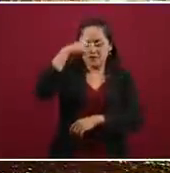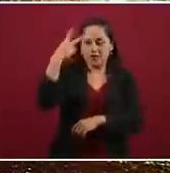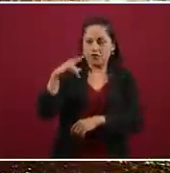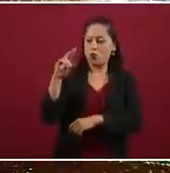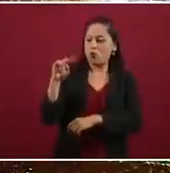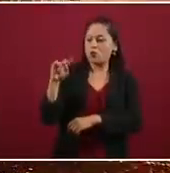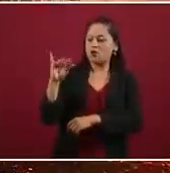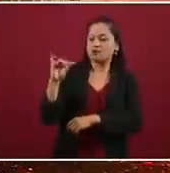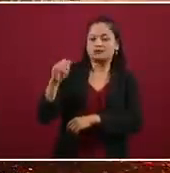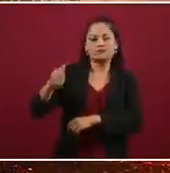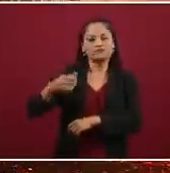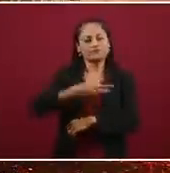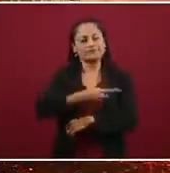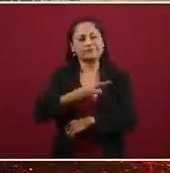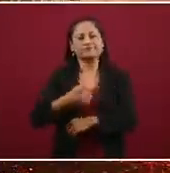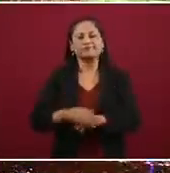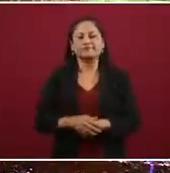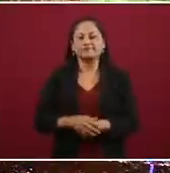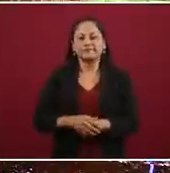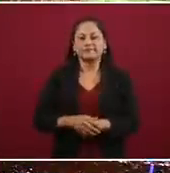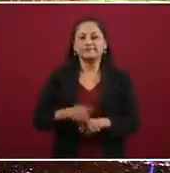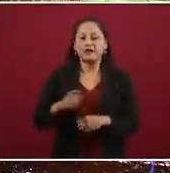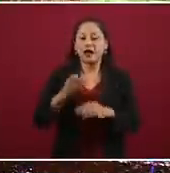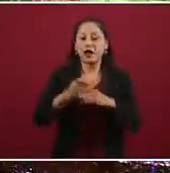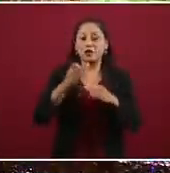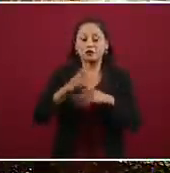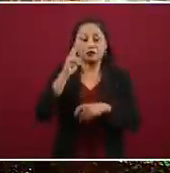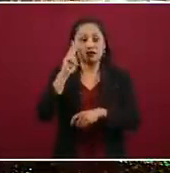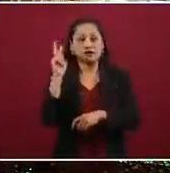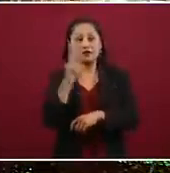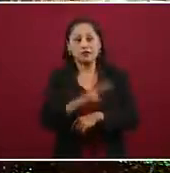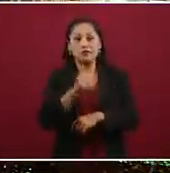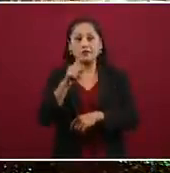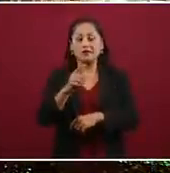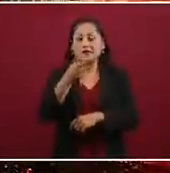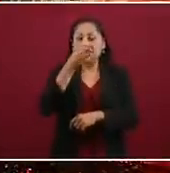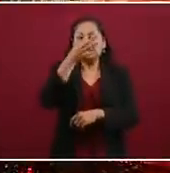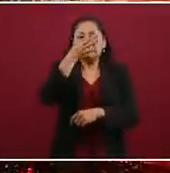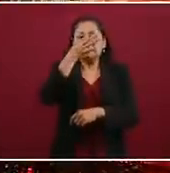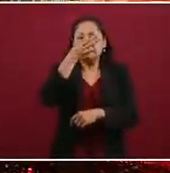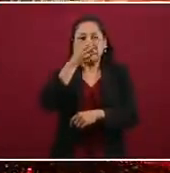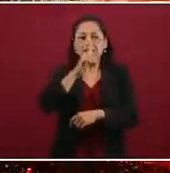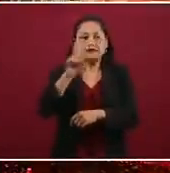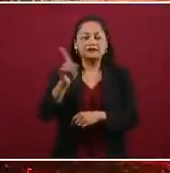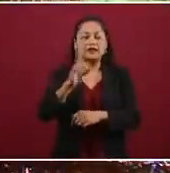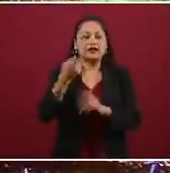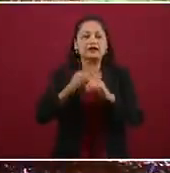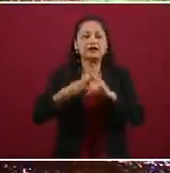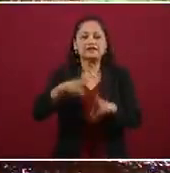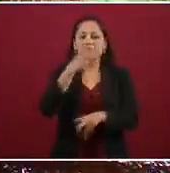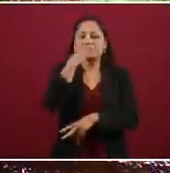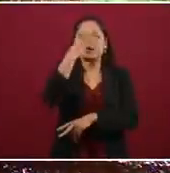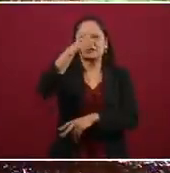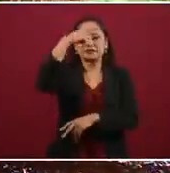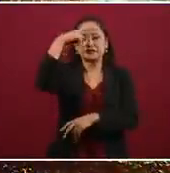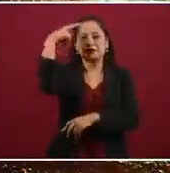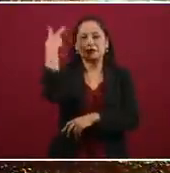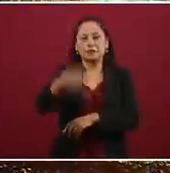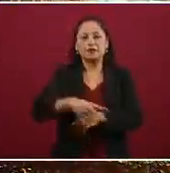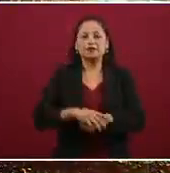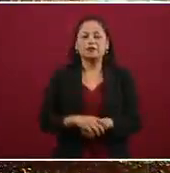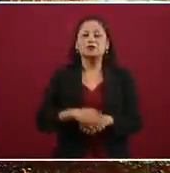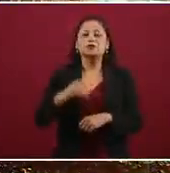imágenes de lo que se está viviendo a tan solo unos minutos de que se dé el grito de la independencia. Voy a regresar con